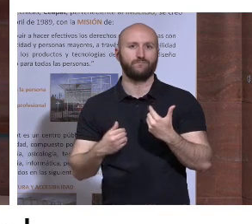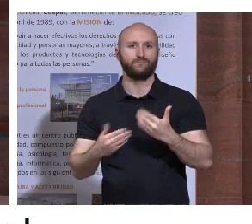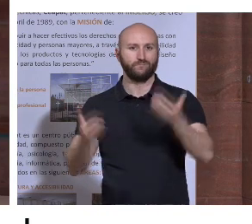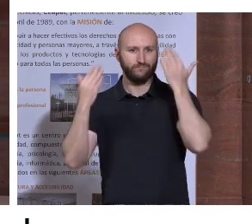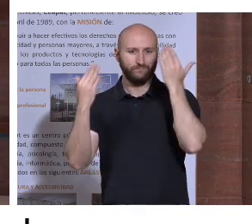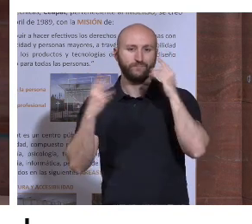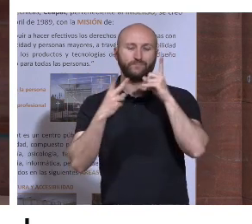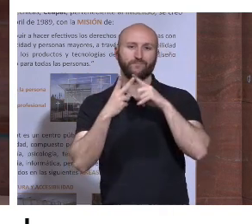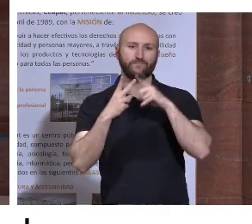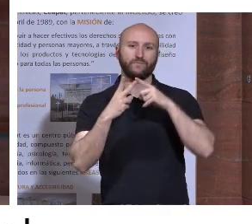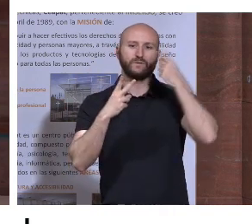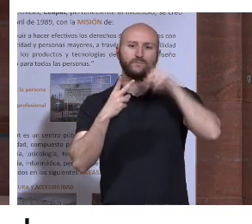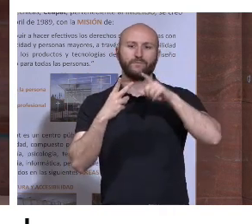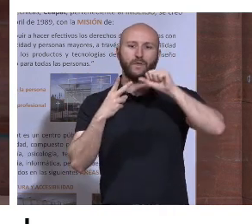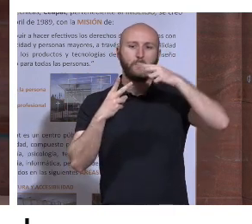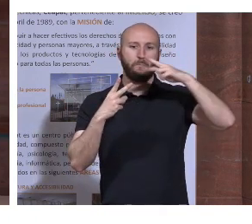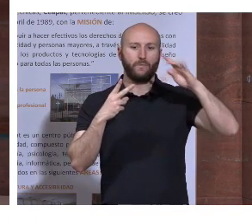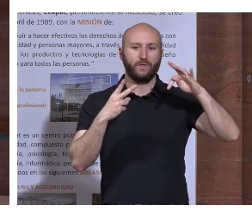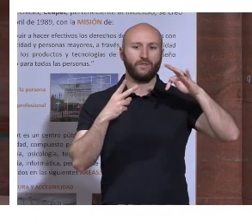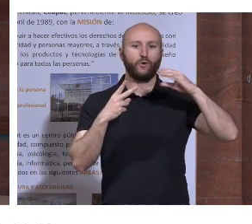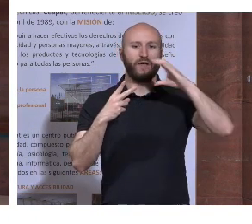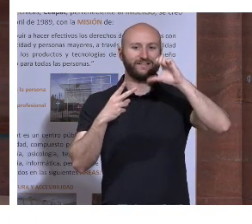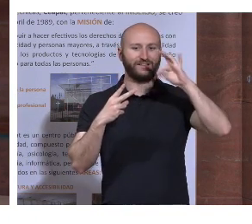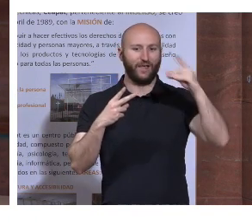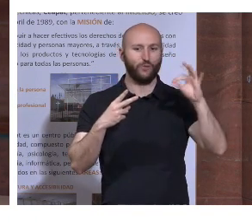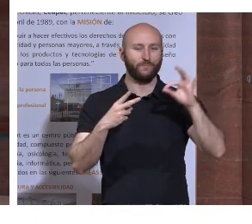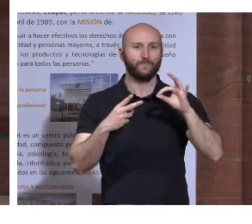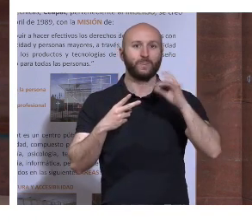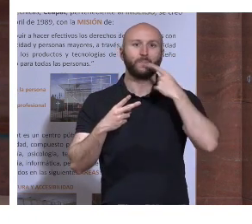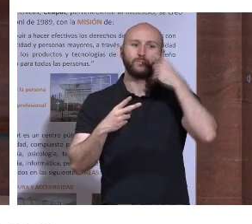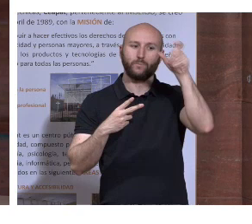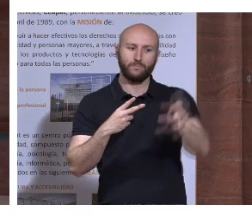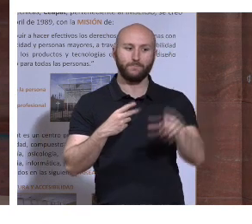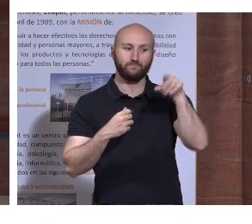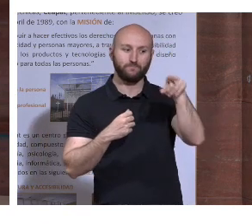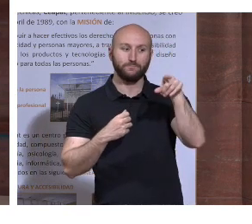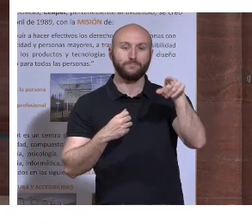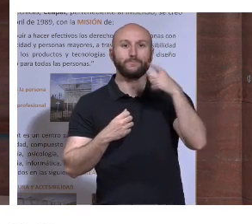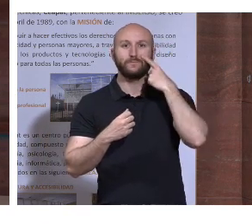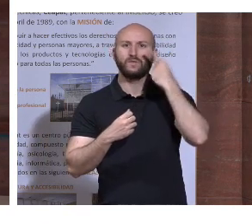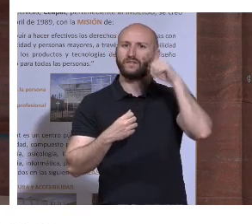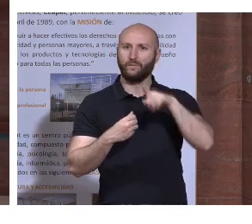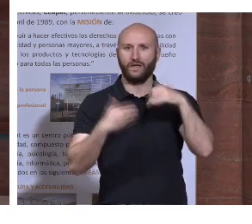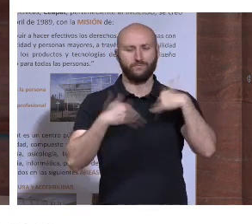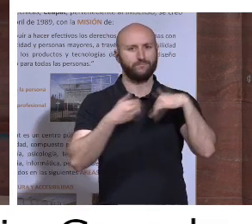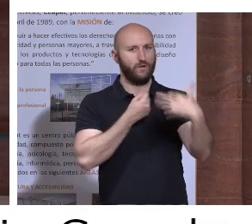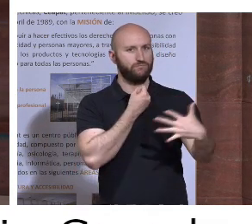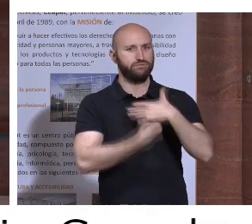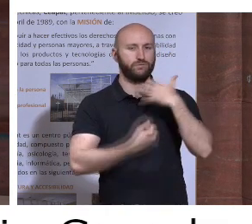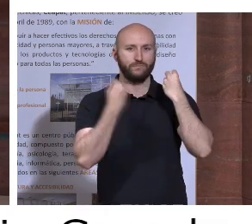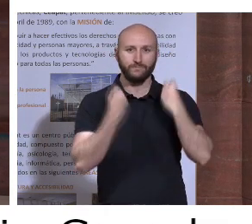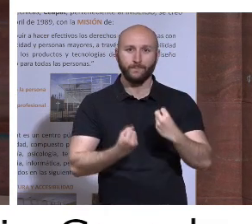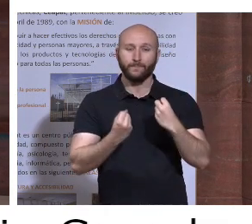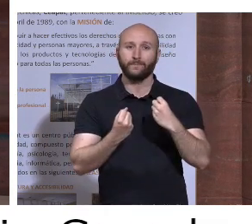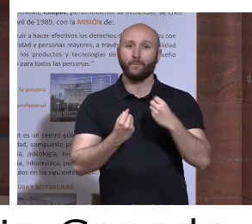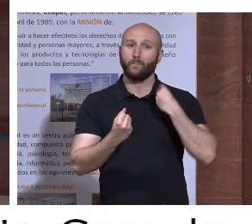Demetrio Casado, que también ha sido desde el Real Patronato una persona que ha sido pues muy influyente tanto